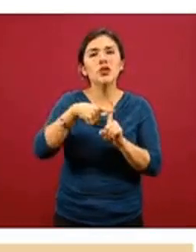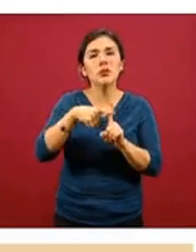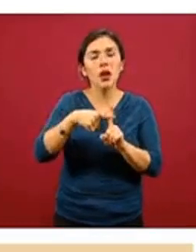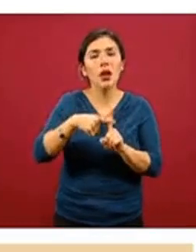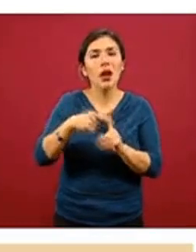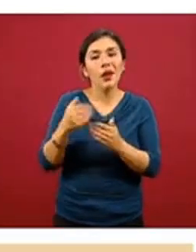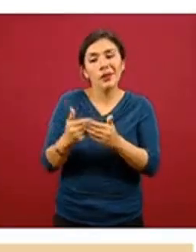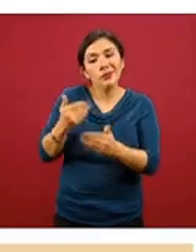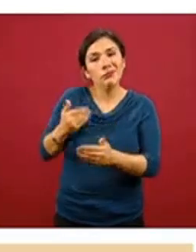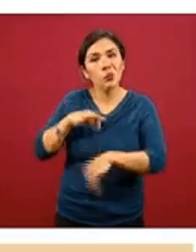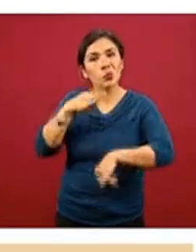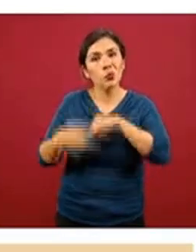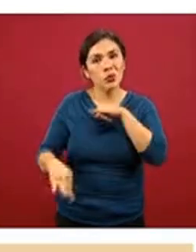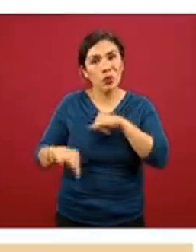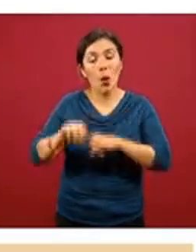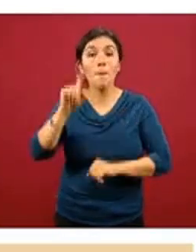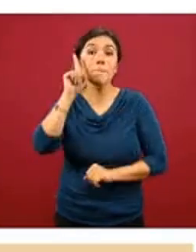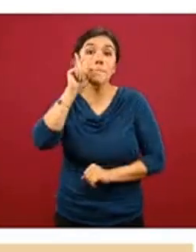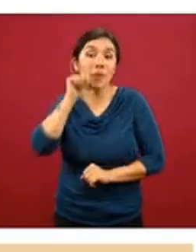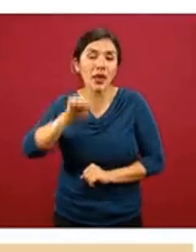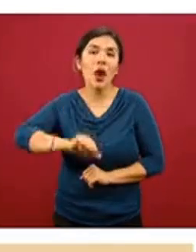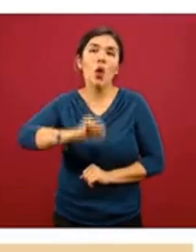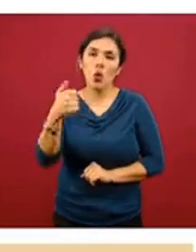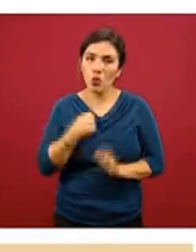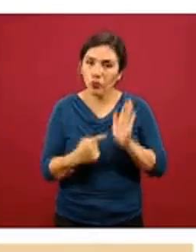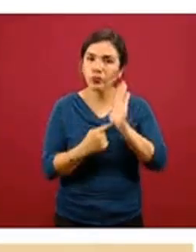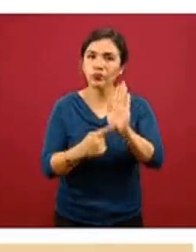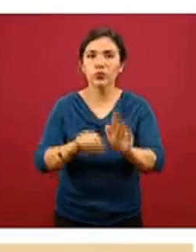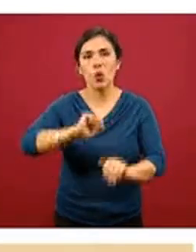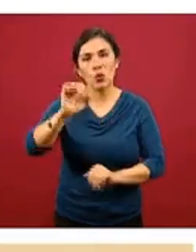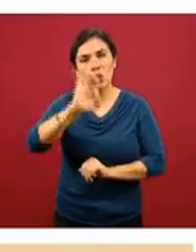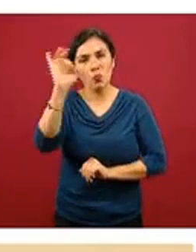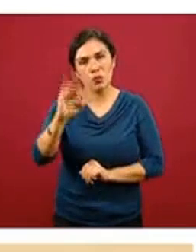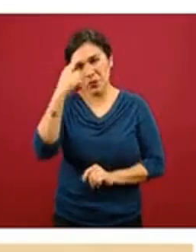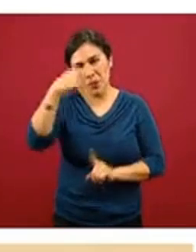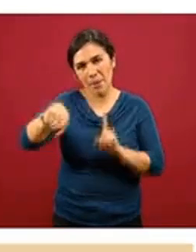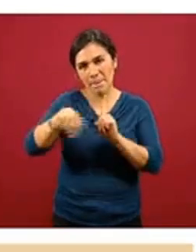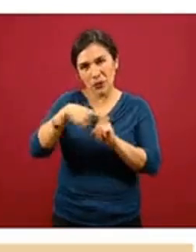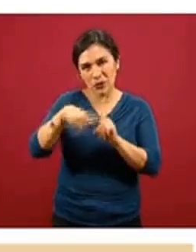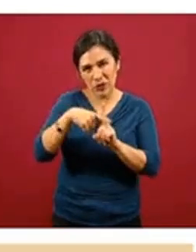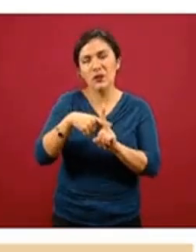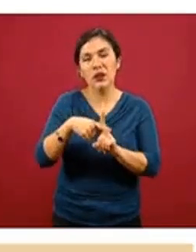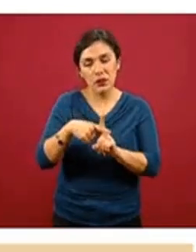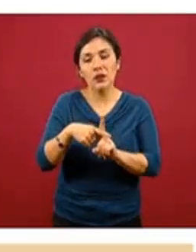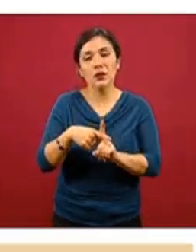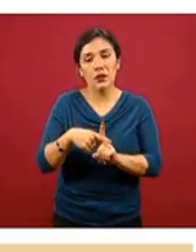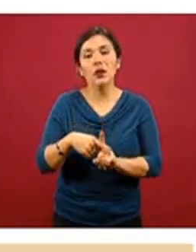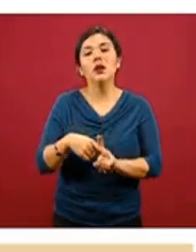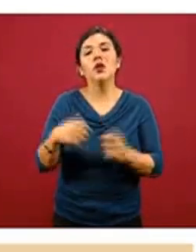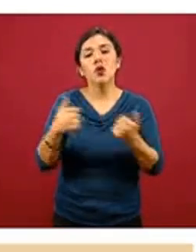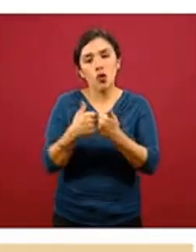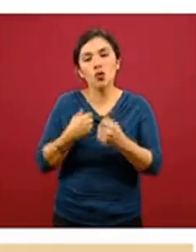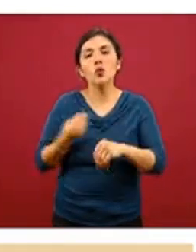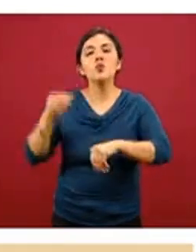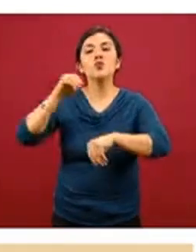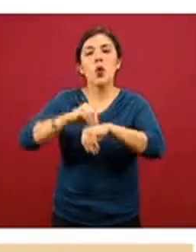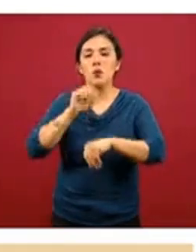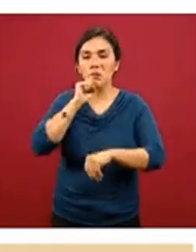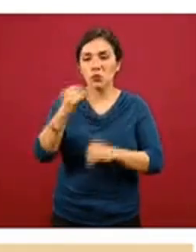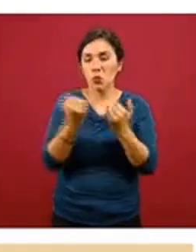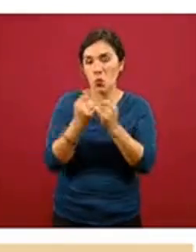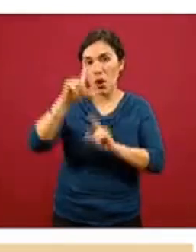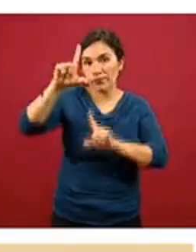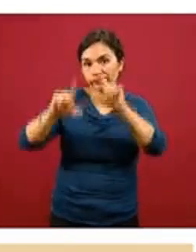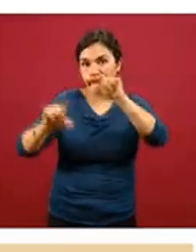positividad más reciente conocido. El día de mañana estaremos actualizando nuevamente los porcentajes de positividad y los aplicaremos de la misma